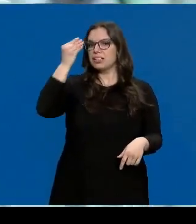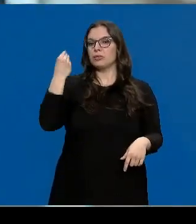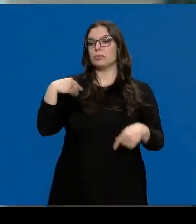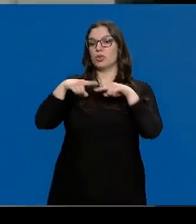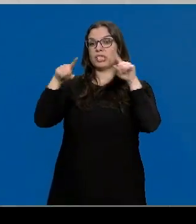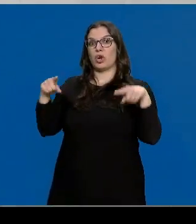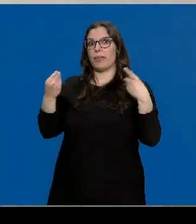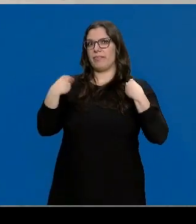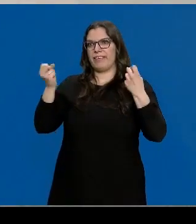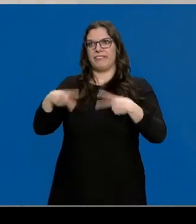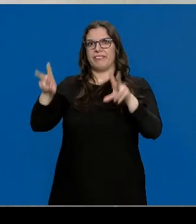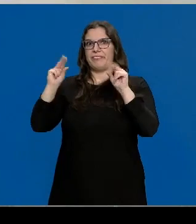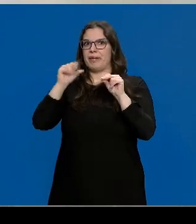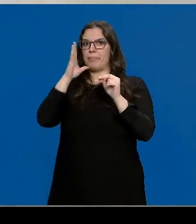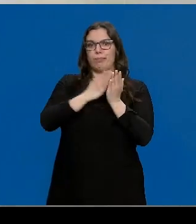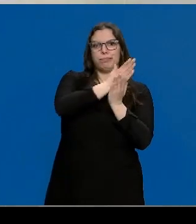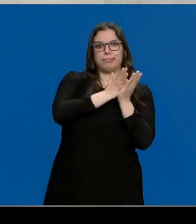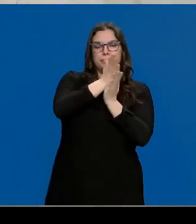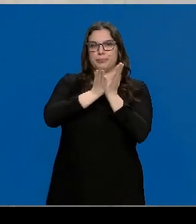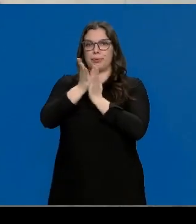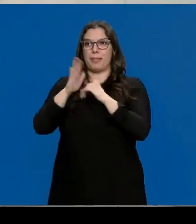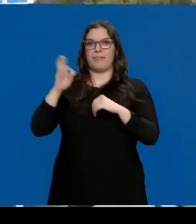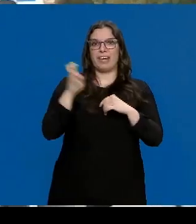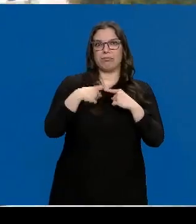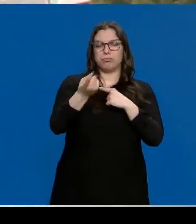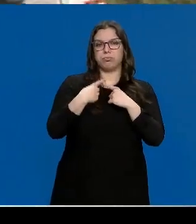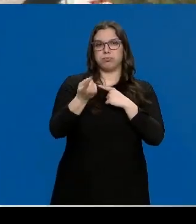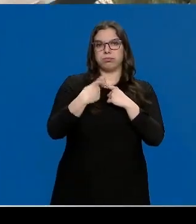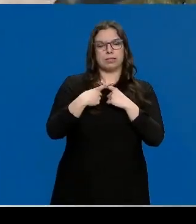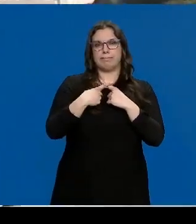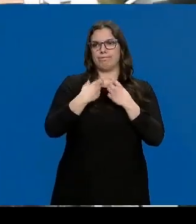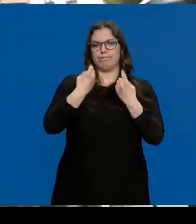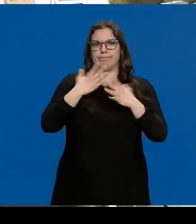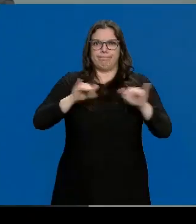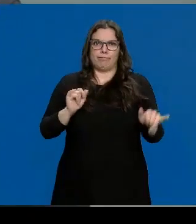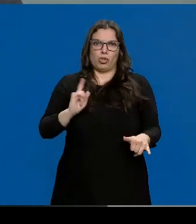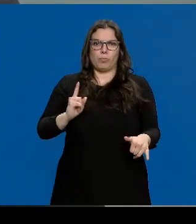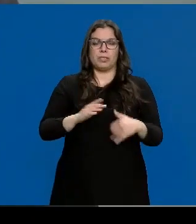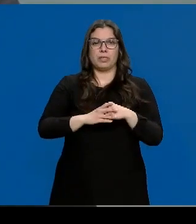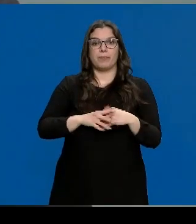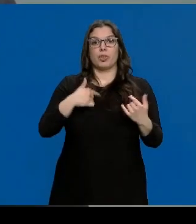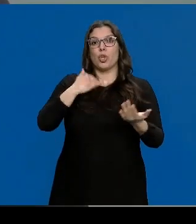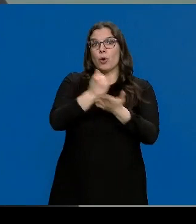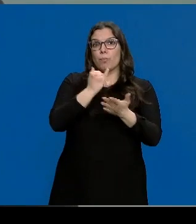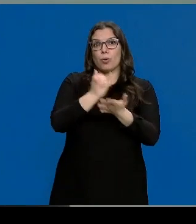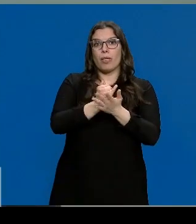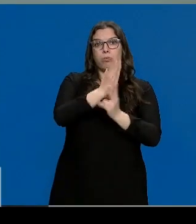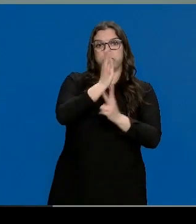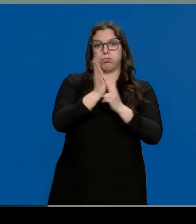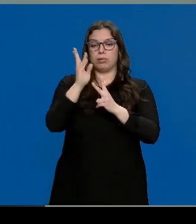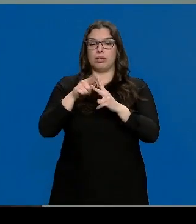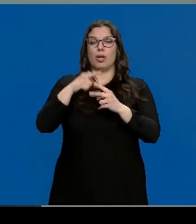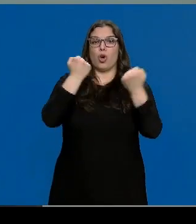en Segovia porque las alternativas que tenía para venir a trabajar no le compensaban. Pues yo he probado 2 métodos. He ido en